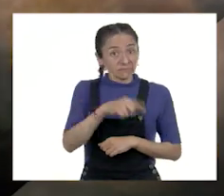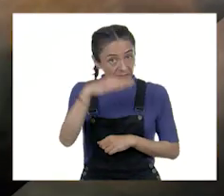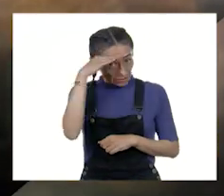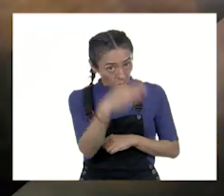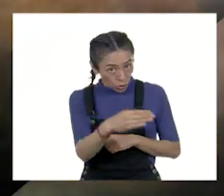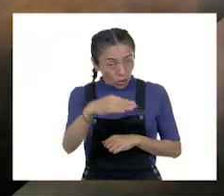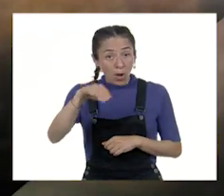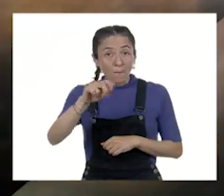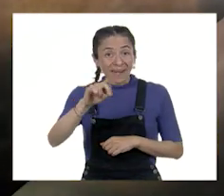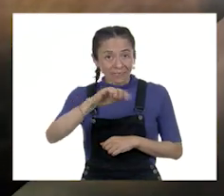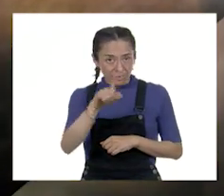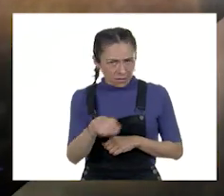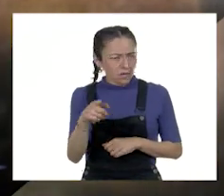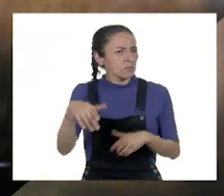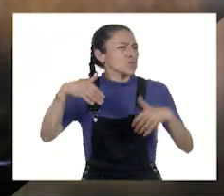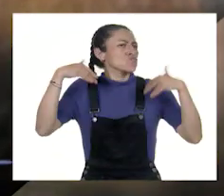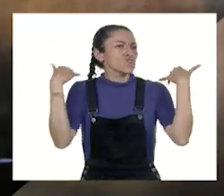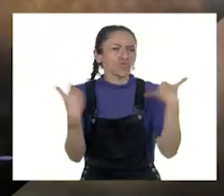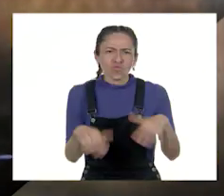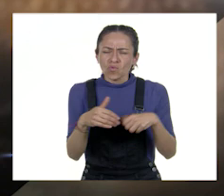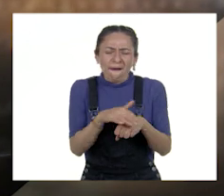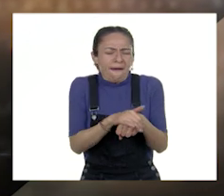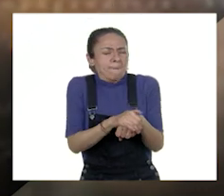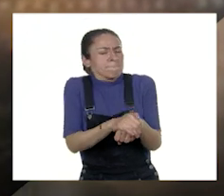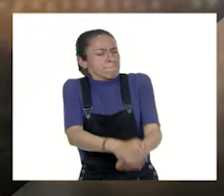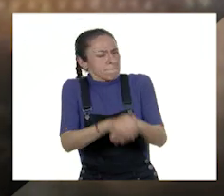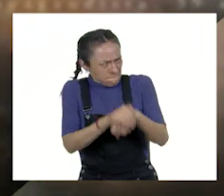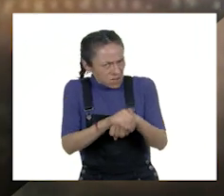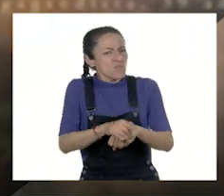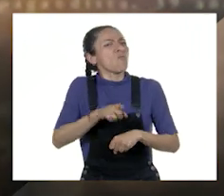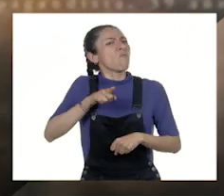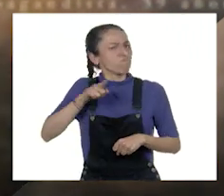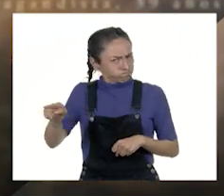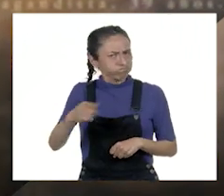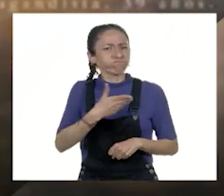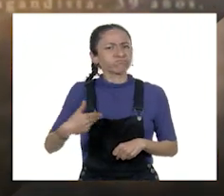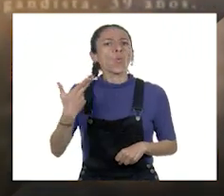fue íntimo amigo de Jorge Huerta. ¿Pruebas?